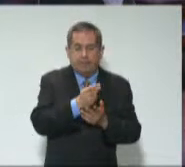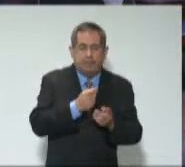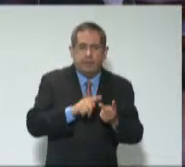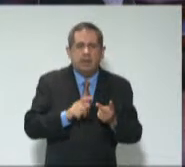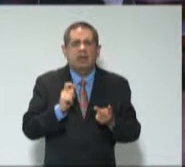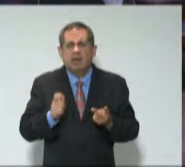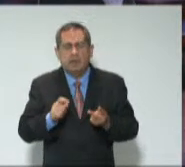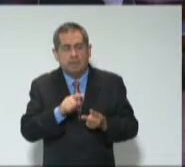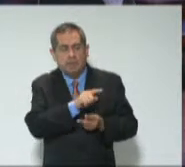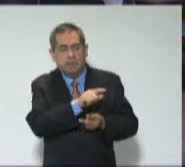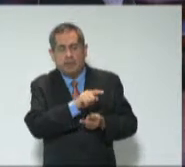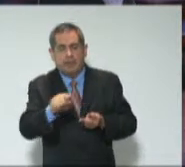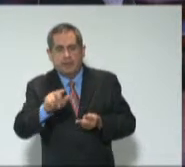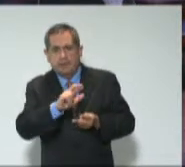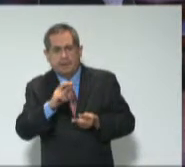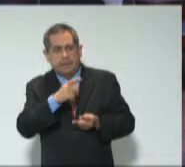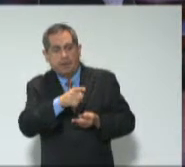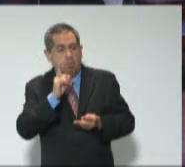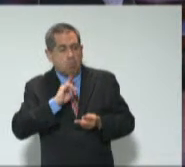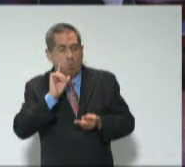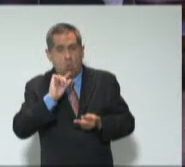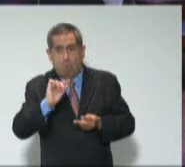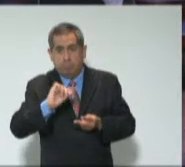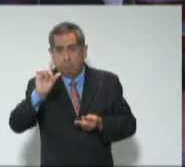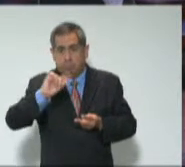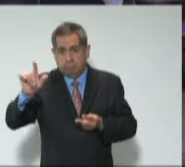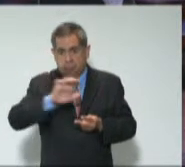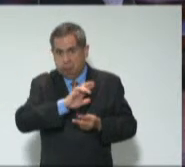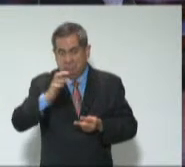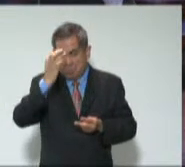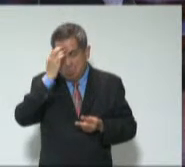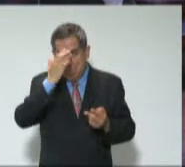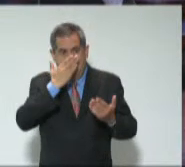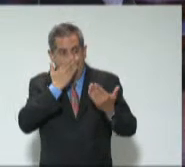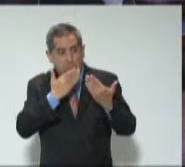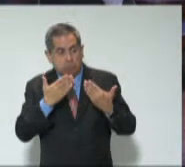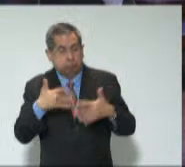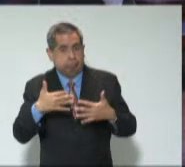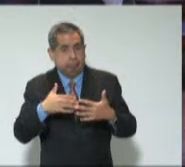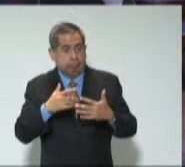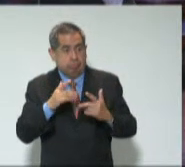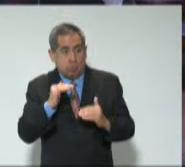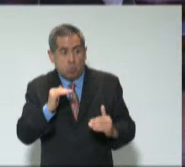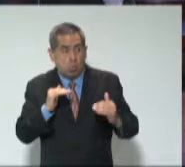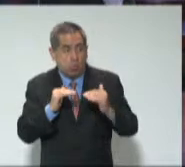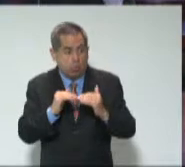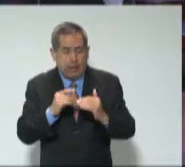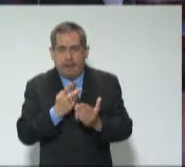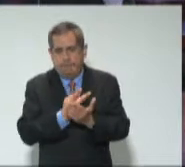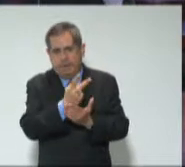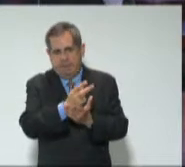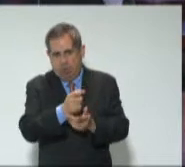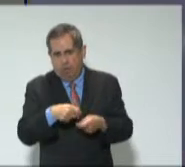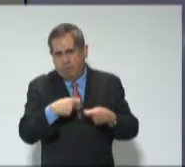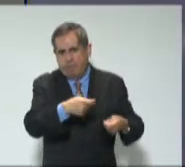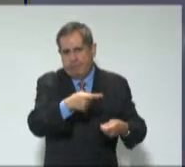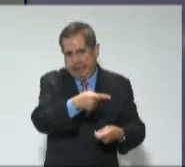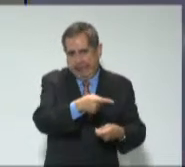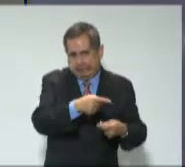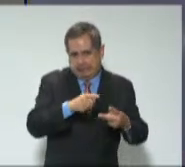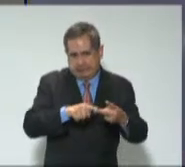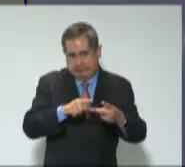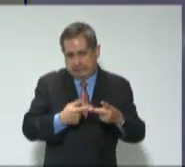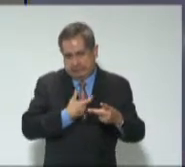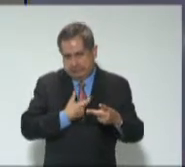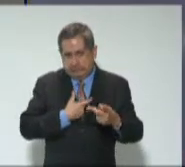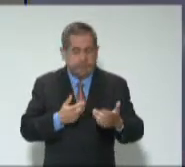reconocer la actuación de mujeres en pro de la igualdad en nuestro país en